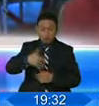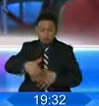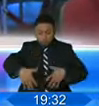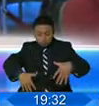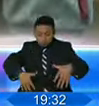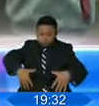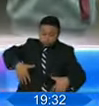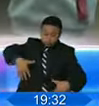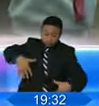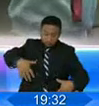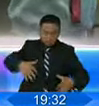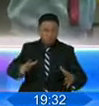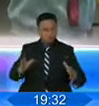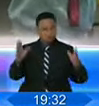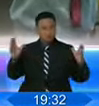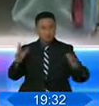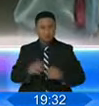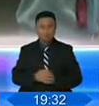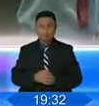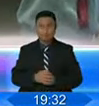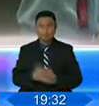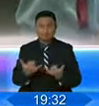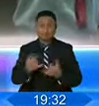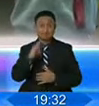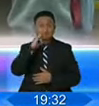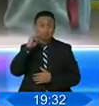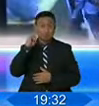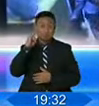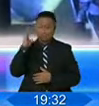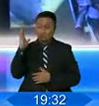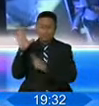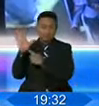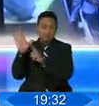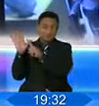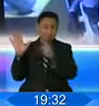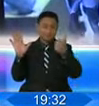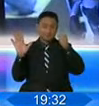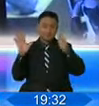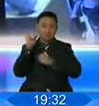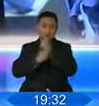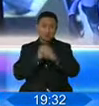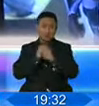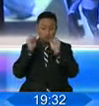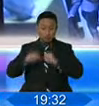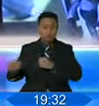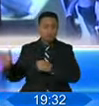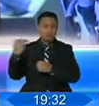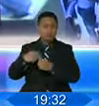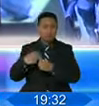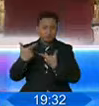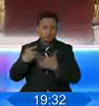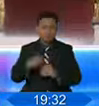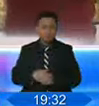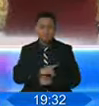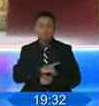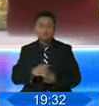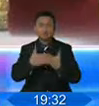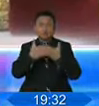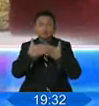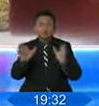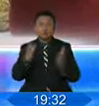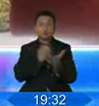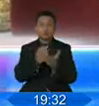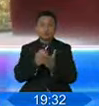en el Ecuador. Y ahora los niños y niñas de 5 a 10 años pueden ser parte de este museo que abre sus tradicionales